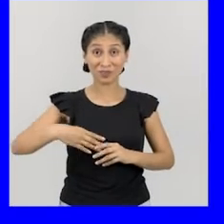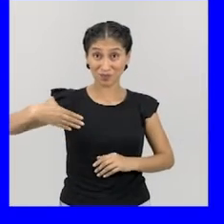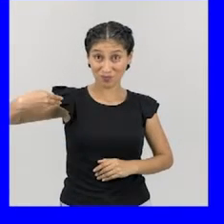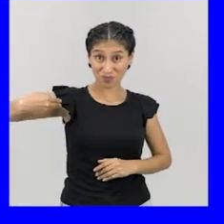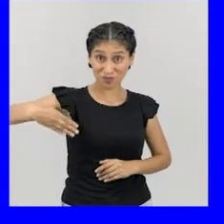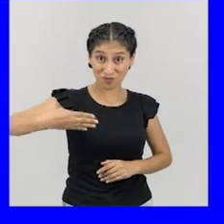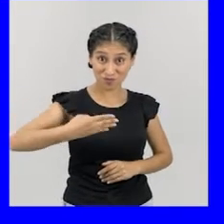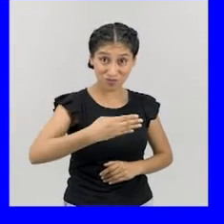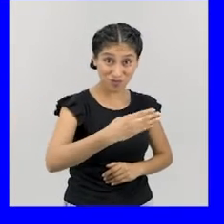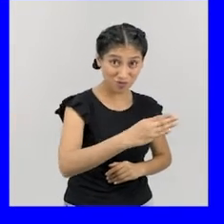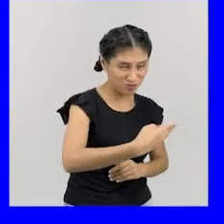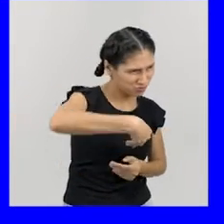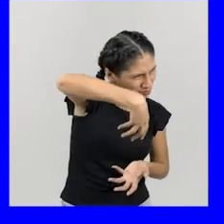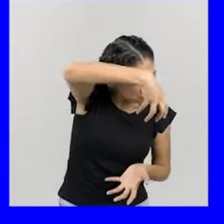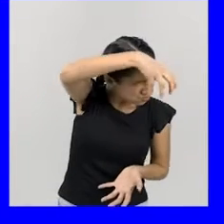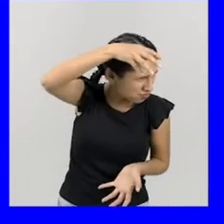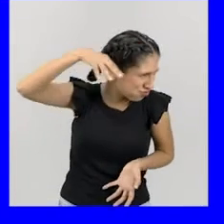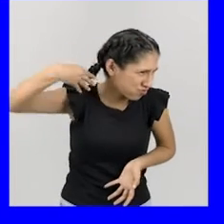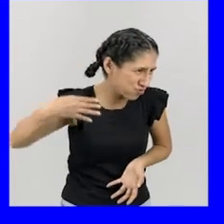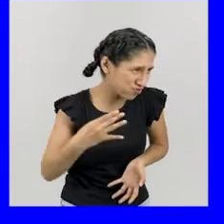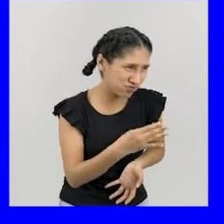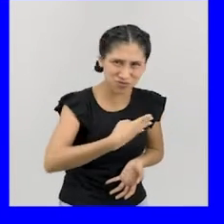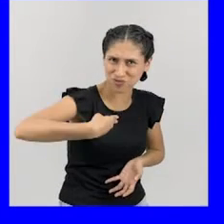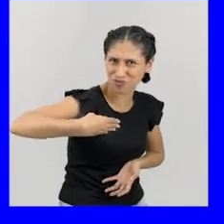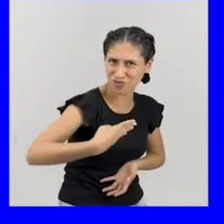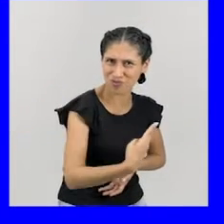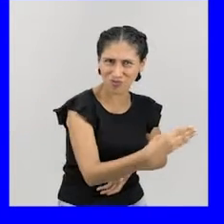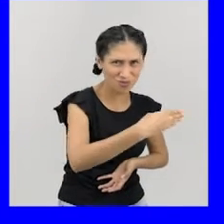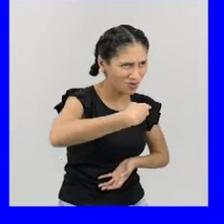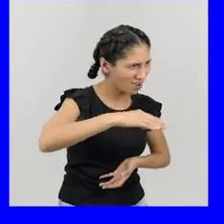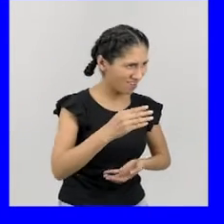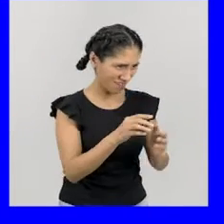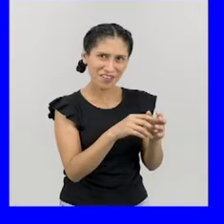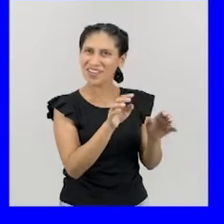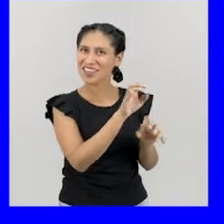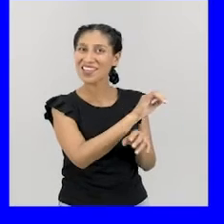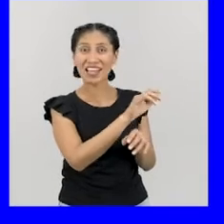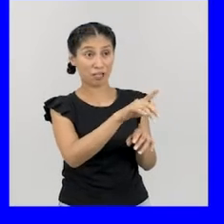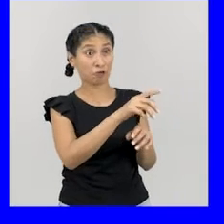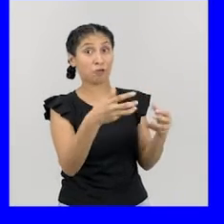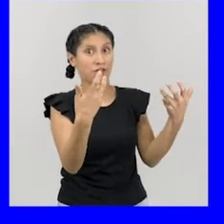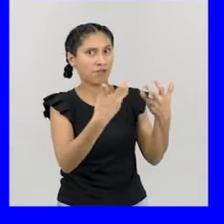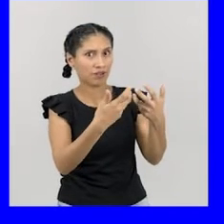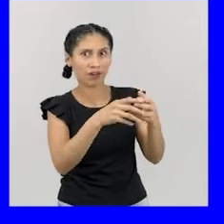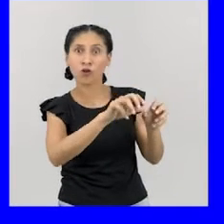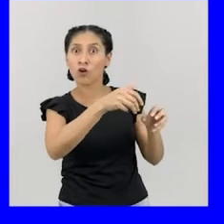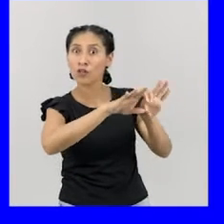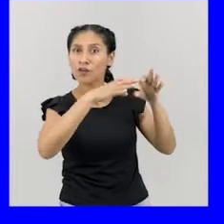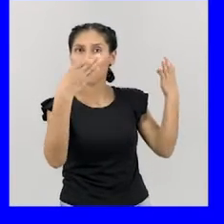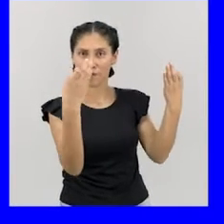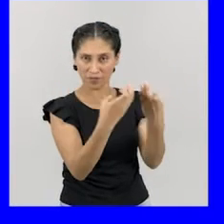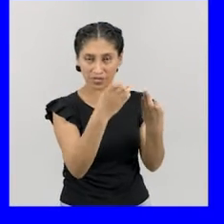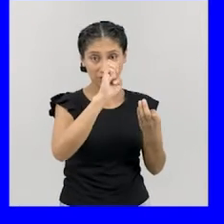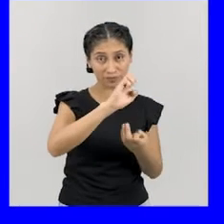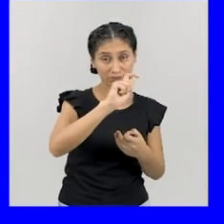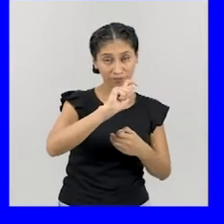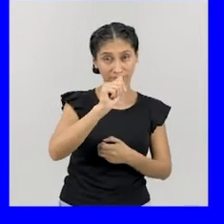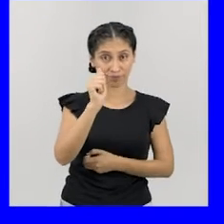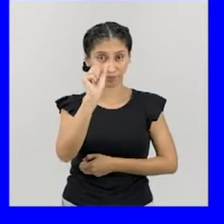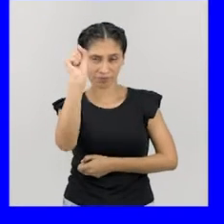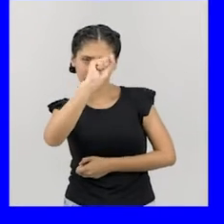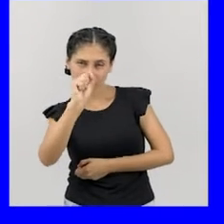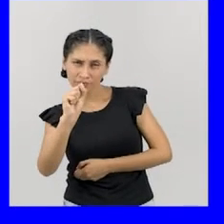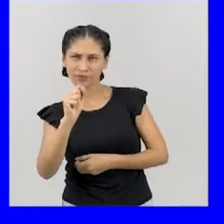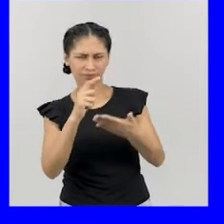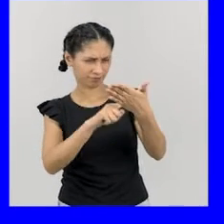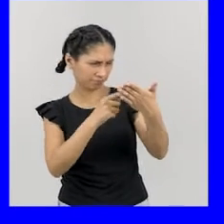delfines son mamíferos marinos que, junto con el cachalote, la marsopa y las ballenas, forman parte de la familia de los cetáceos. Se ubican dentro del orden de